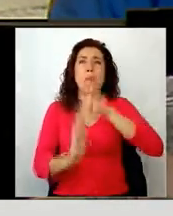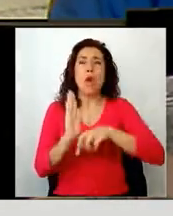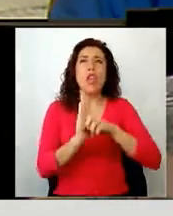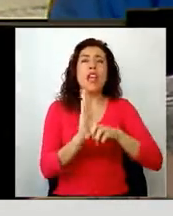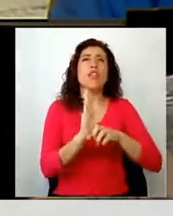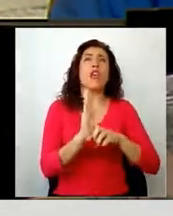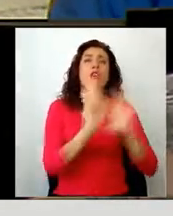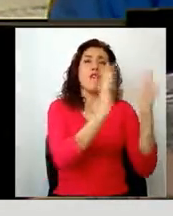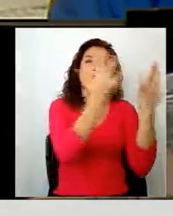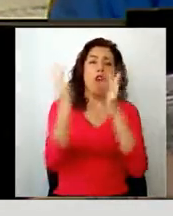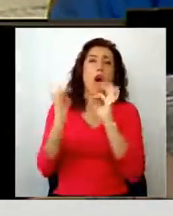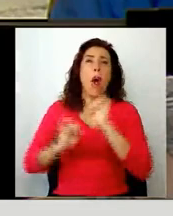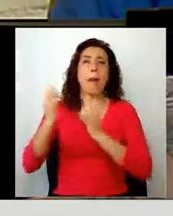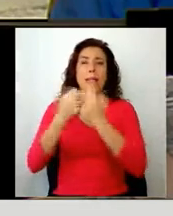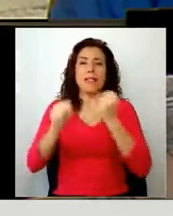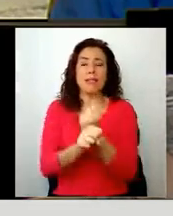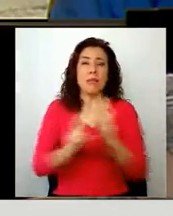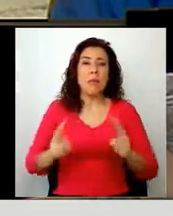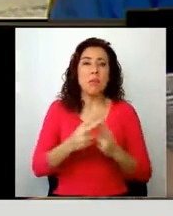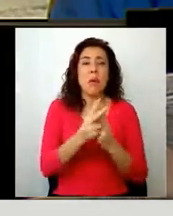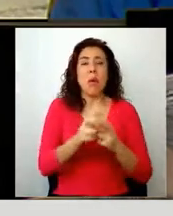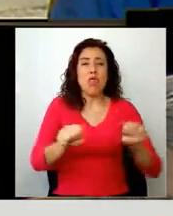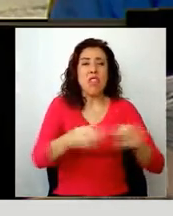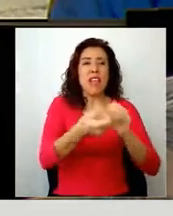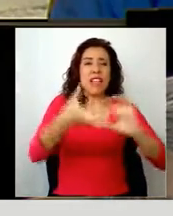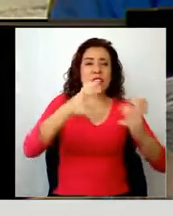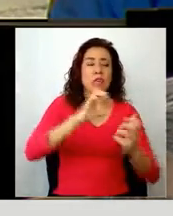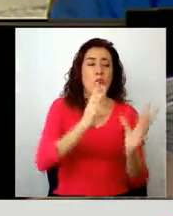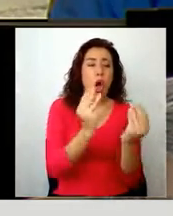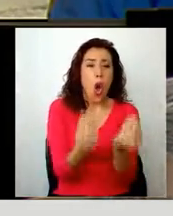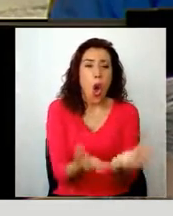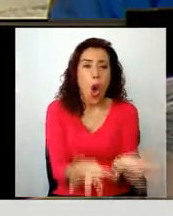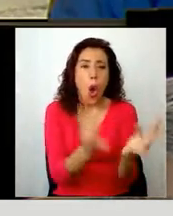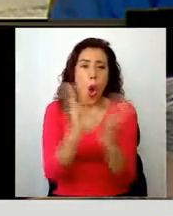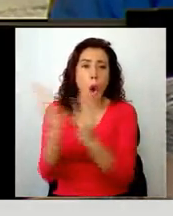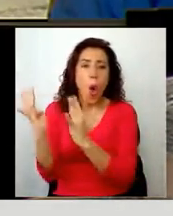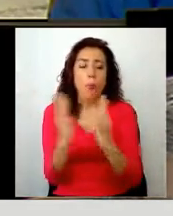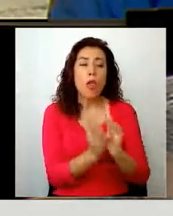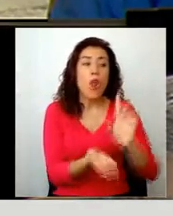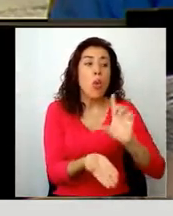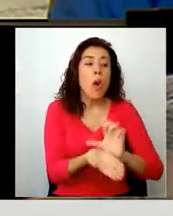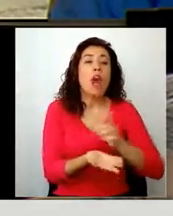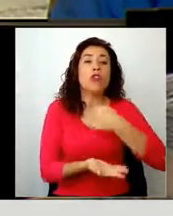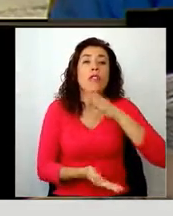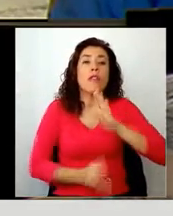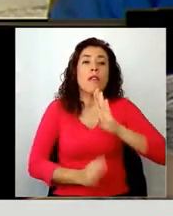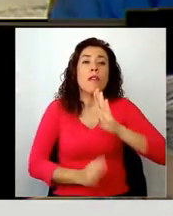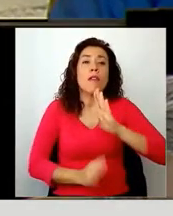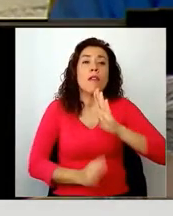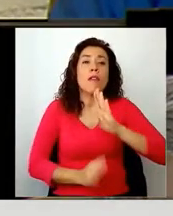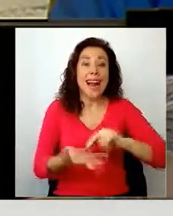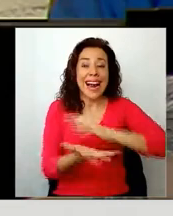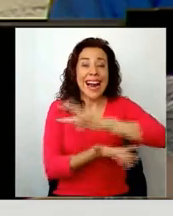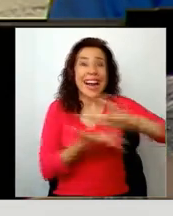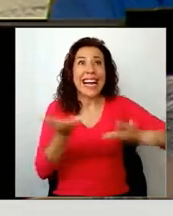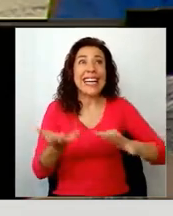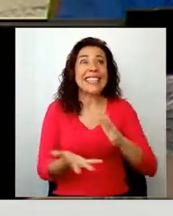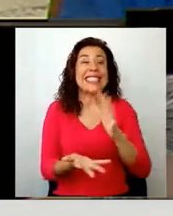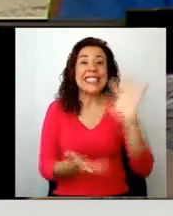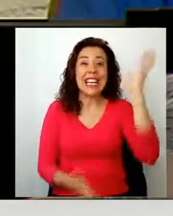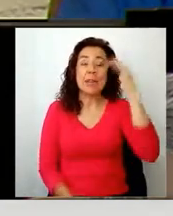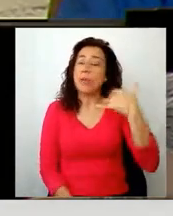destruyen humedales proyectos extractivos en lugares que tenemos que proteger en el contexto de la crisis climática es vital